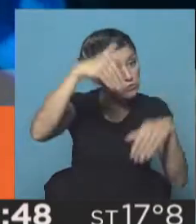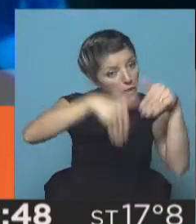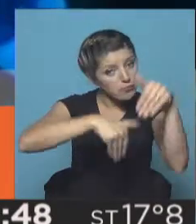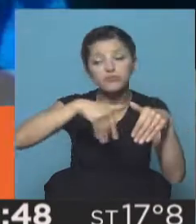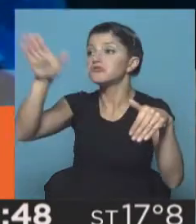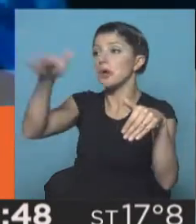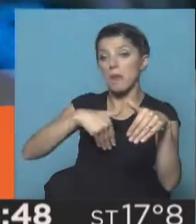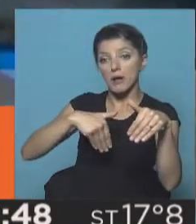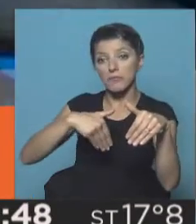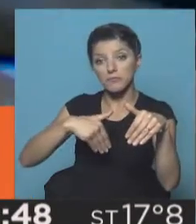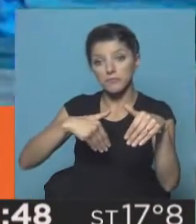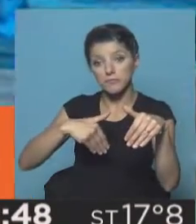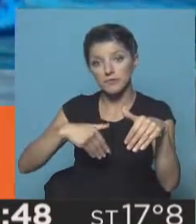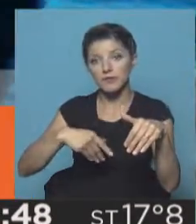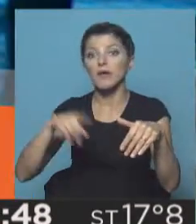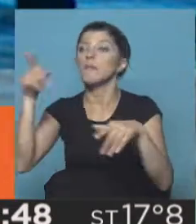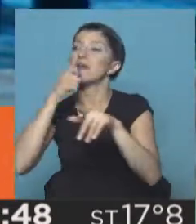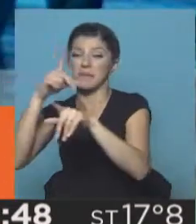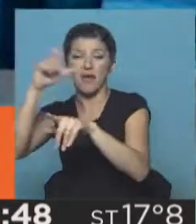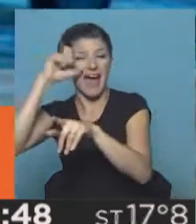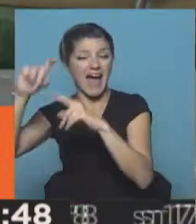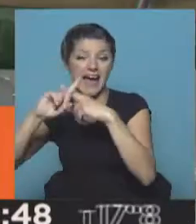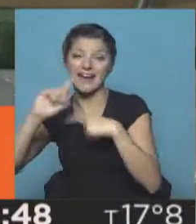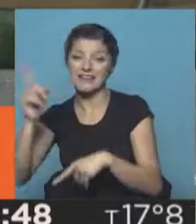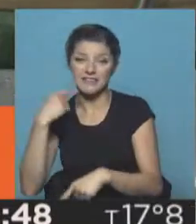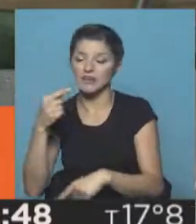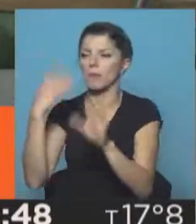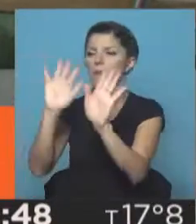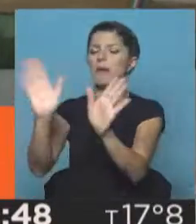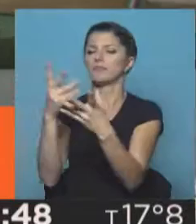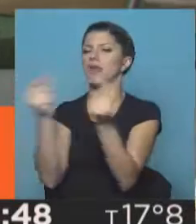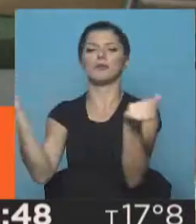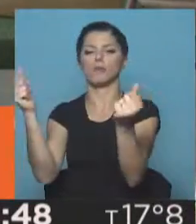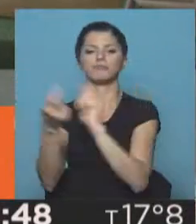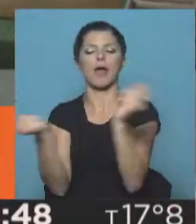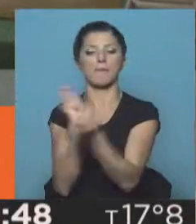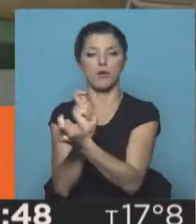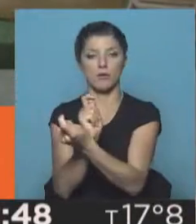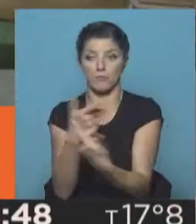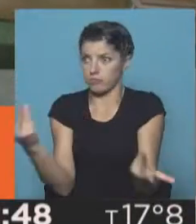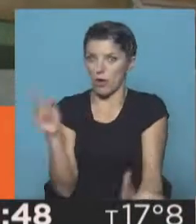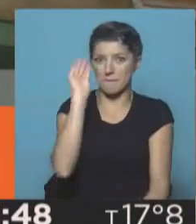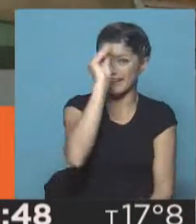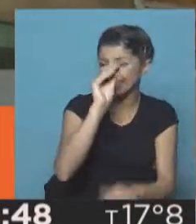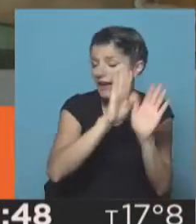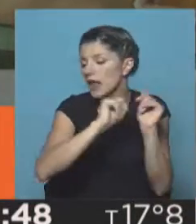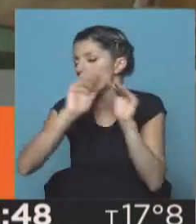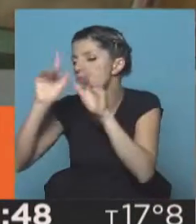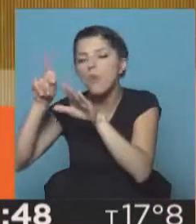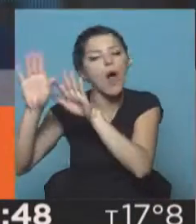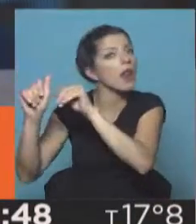par de cachetazos, le dijeron olvídese, haga exactamente lo contrario. Bueno, lo de Brasil es igual, lo de Brasil es gravísimo. Fíjate